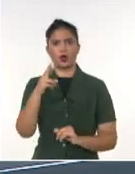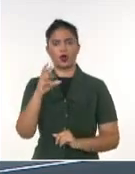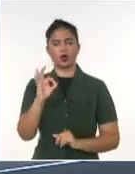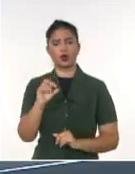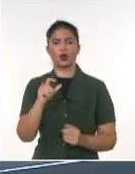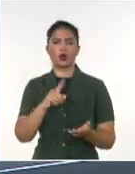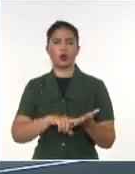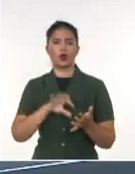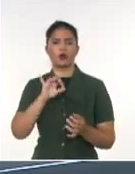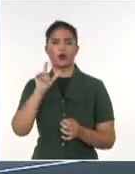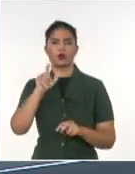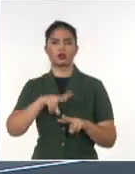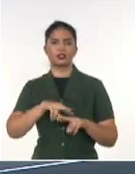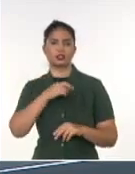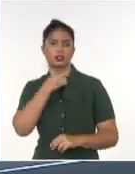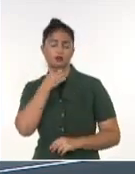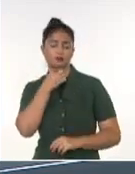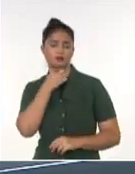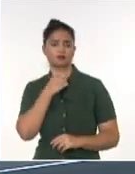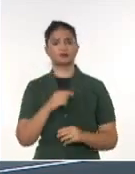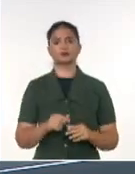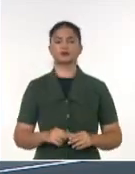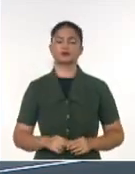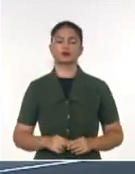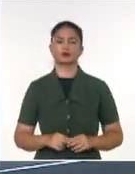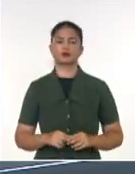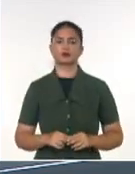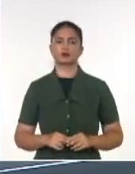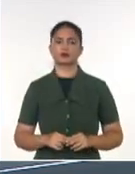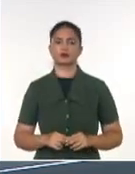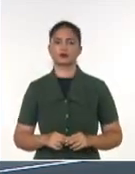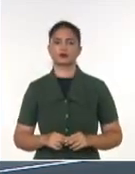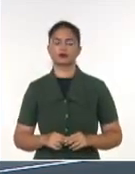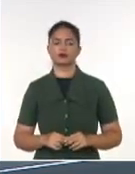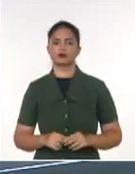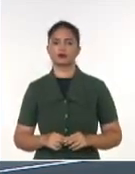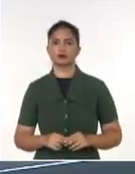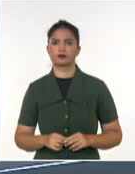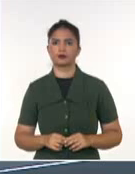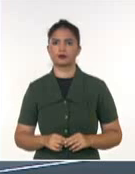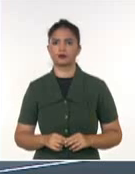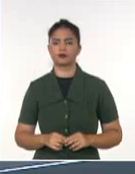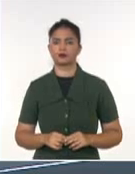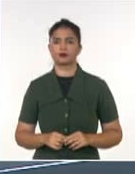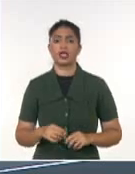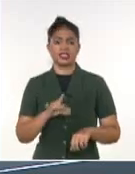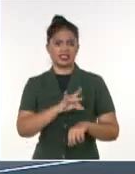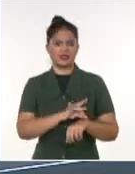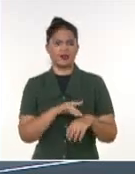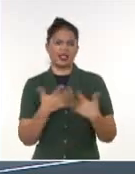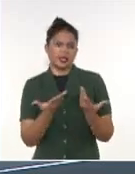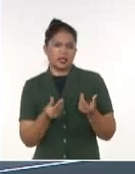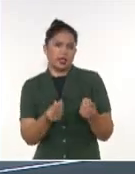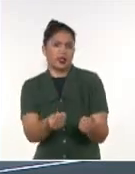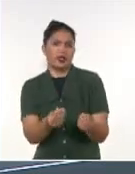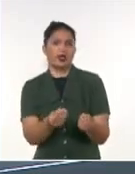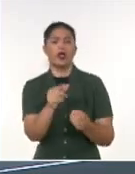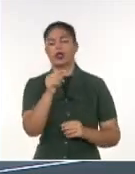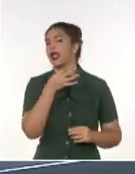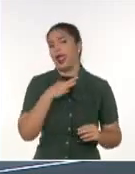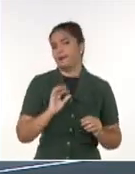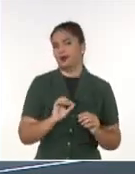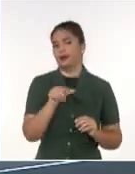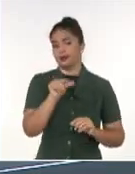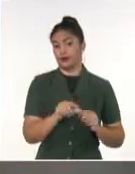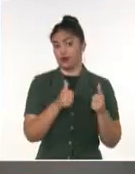con otras patologías. Y también en el caso de las recidivas que produce esta enfermedad. O sea, las personas están bien, mejoran y de pronto vuelven a